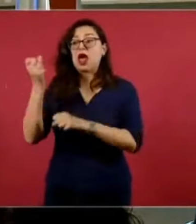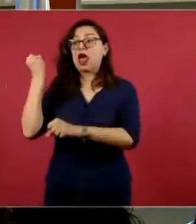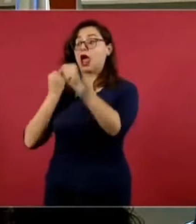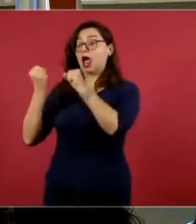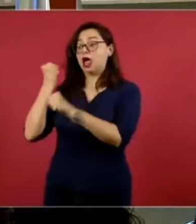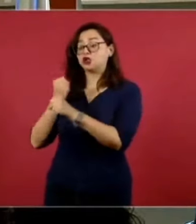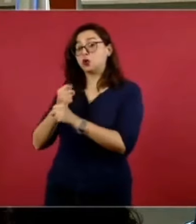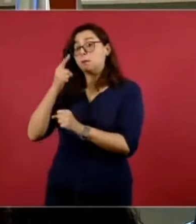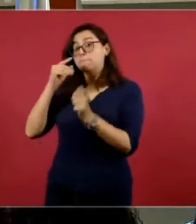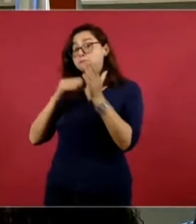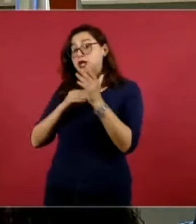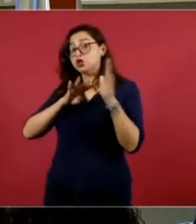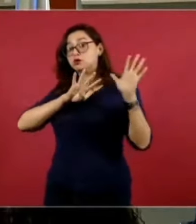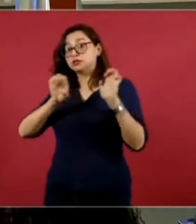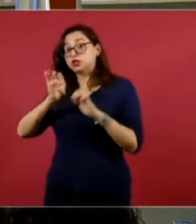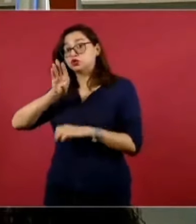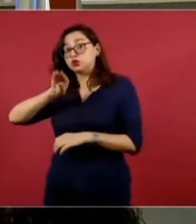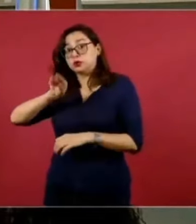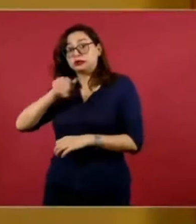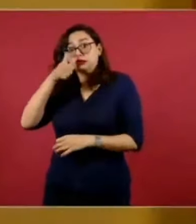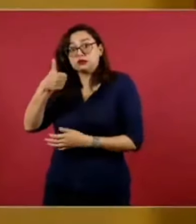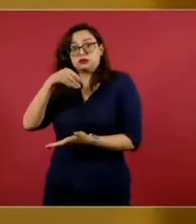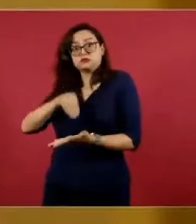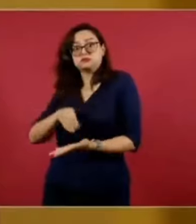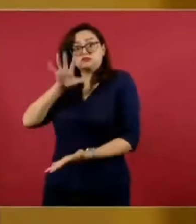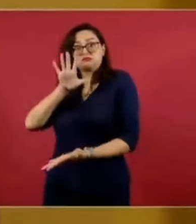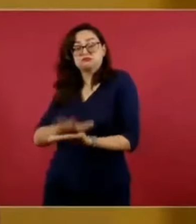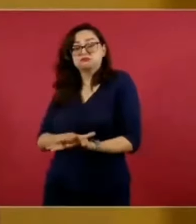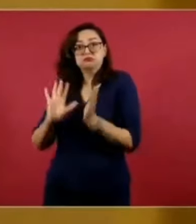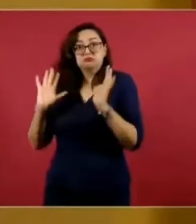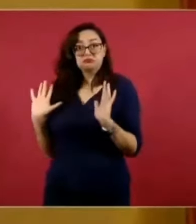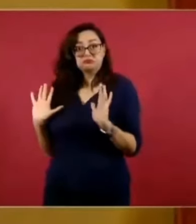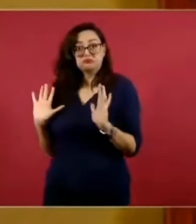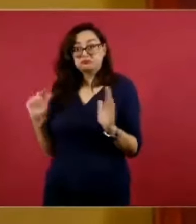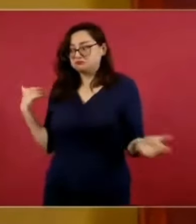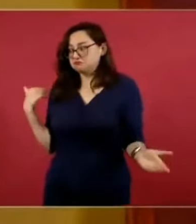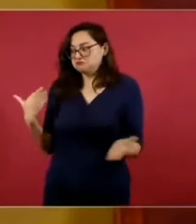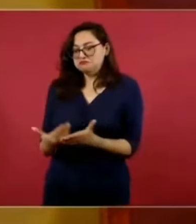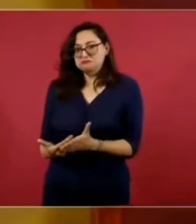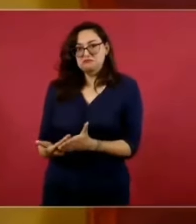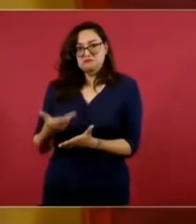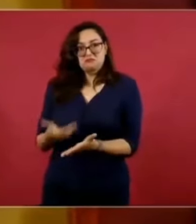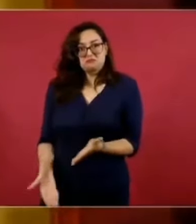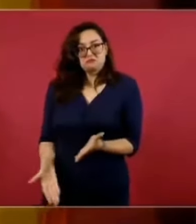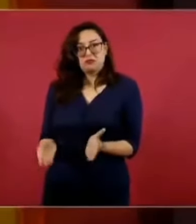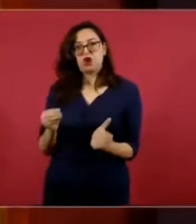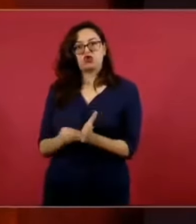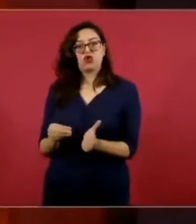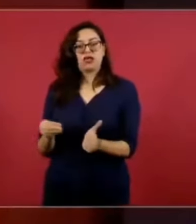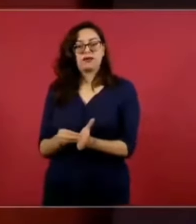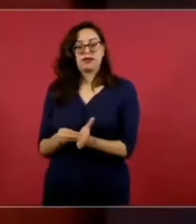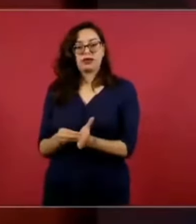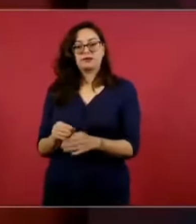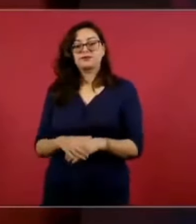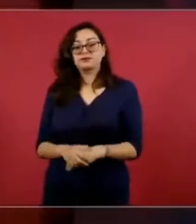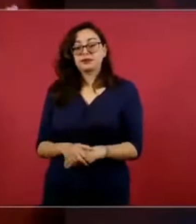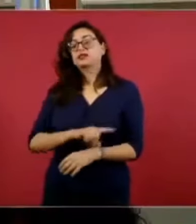96 hoy están vigentes en nuestra Constitución un par de meses después igual en el